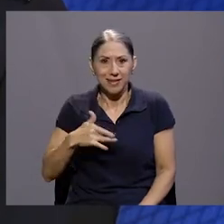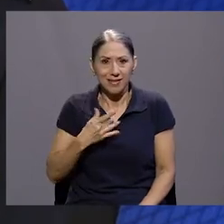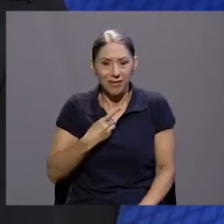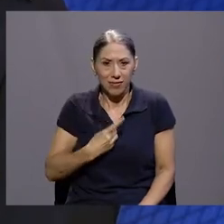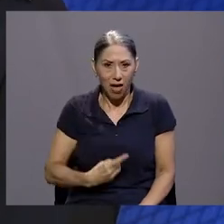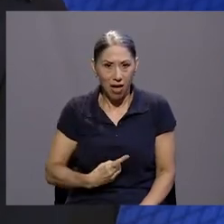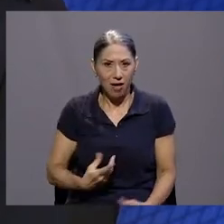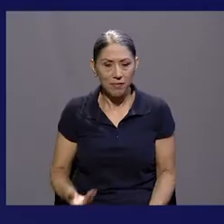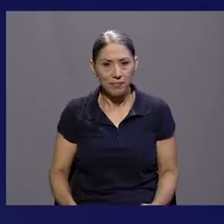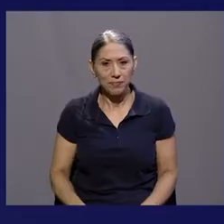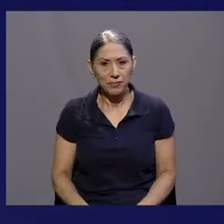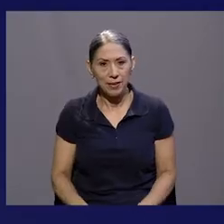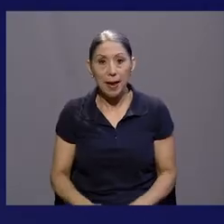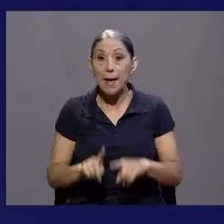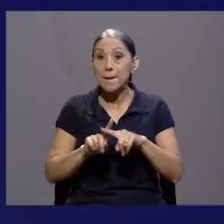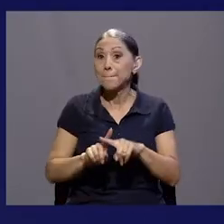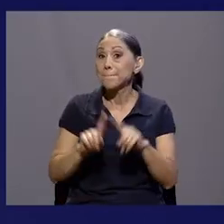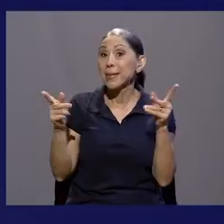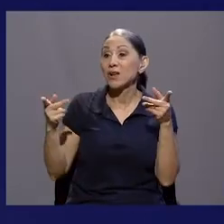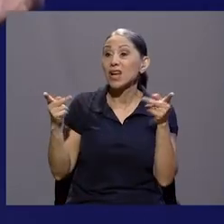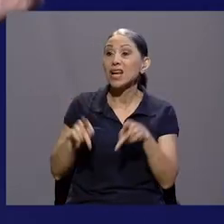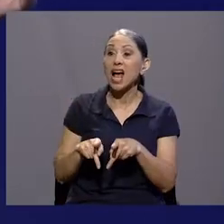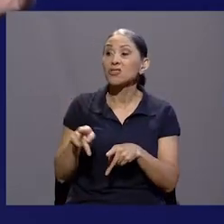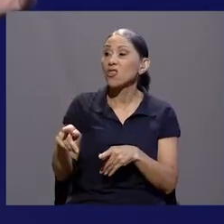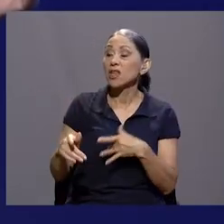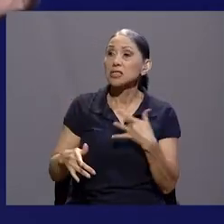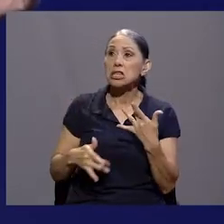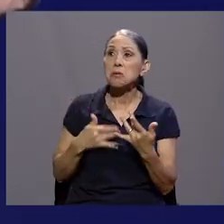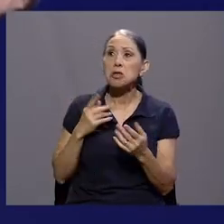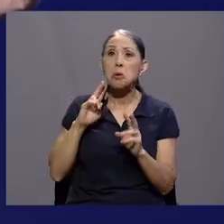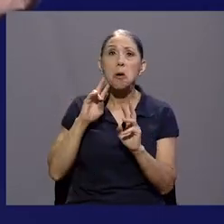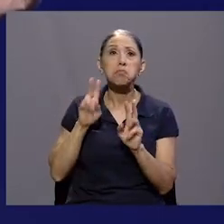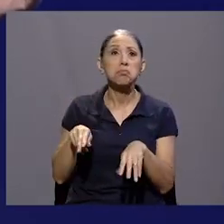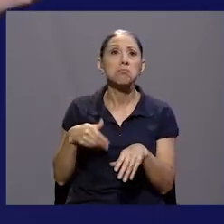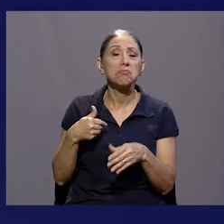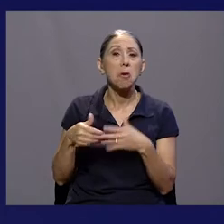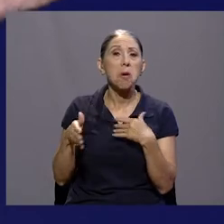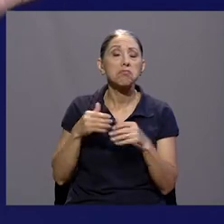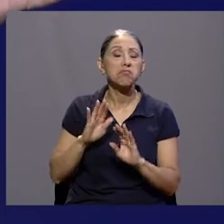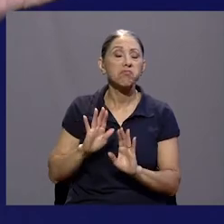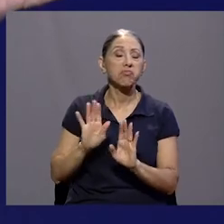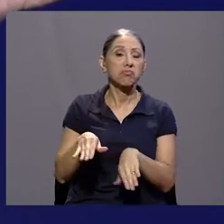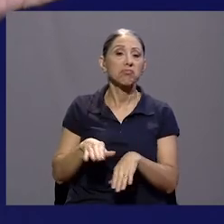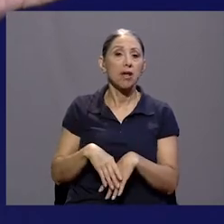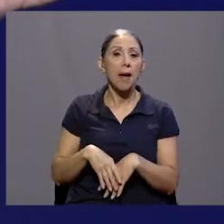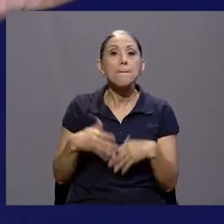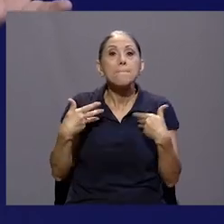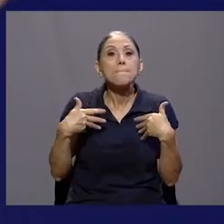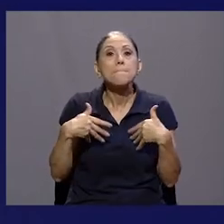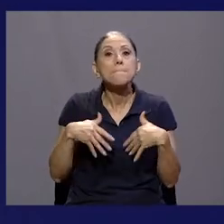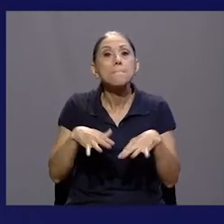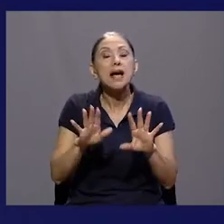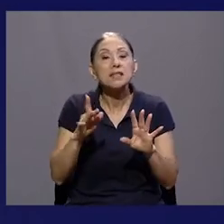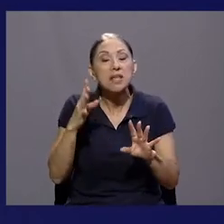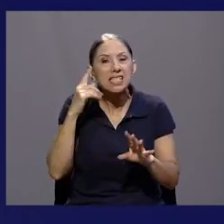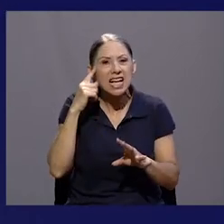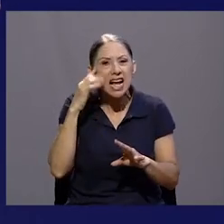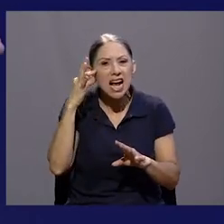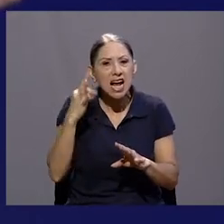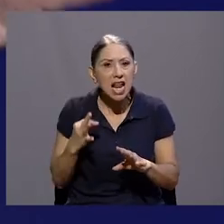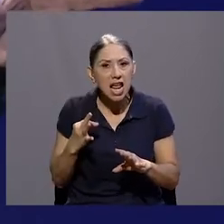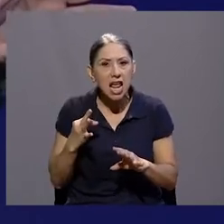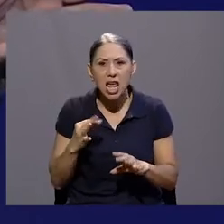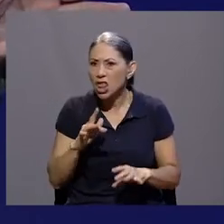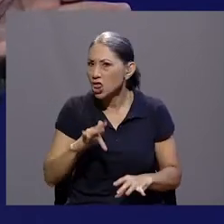deprimido pero en el caso de la languidez más bien se aplica esto de que no sentirse mal no